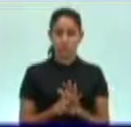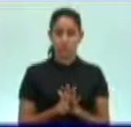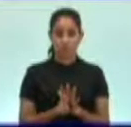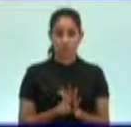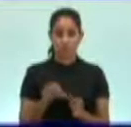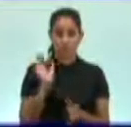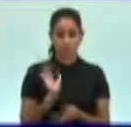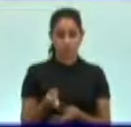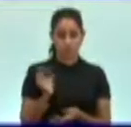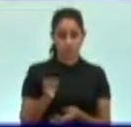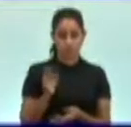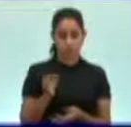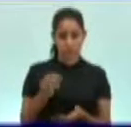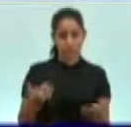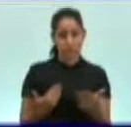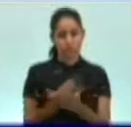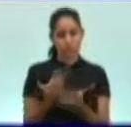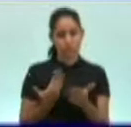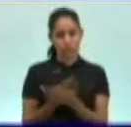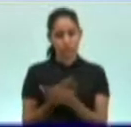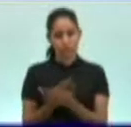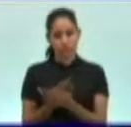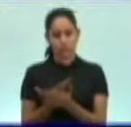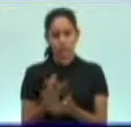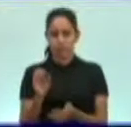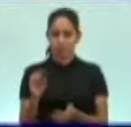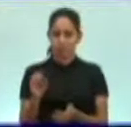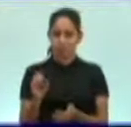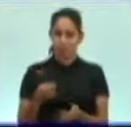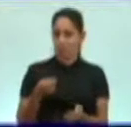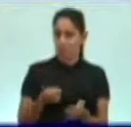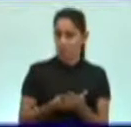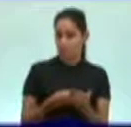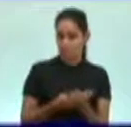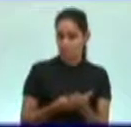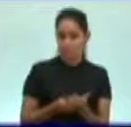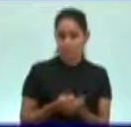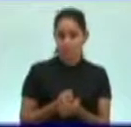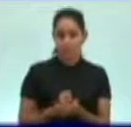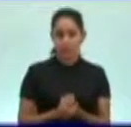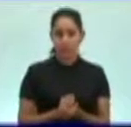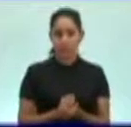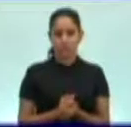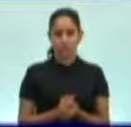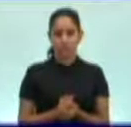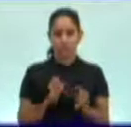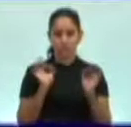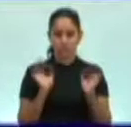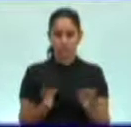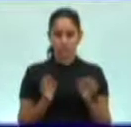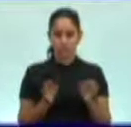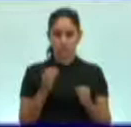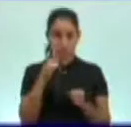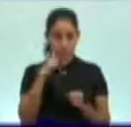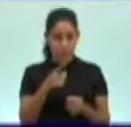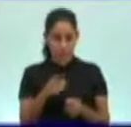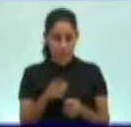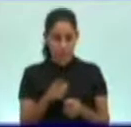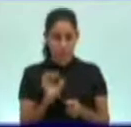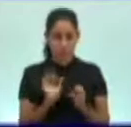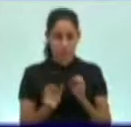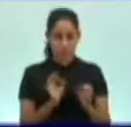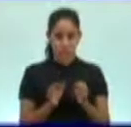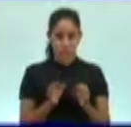digital e impresa en todas las instituciones educativas, diseñar dentro del sistema de trabajo